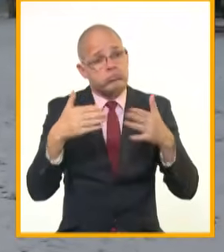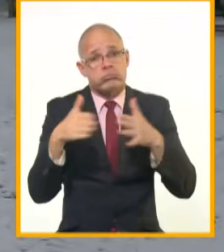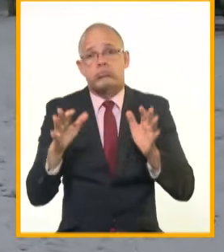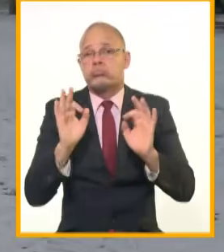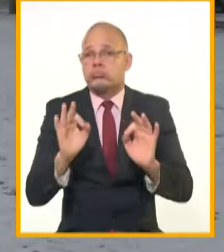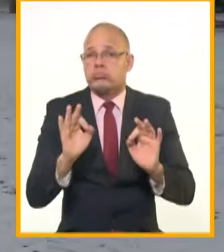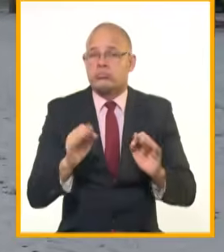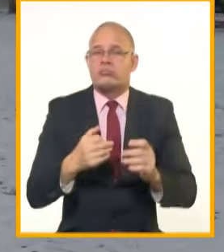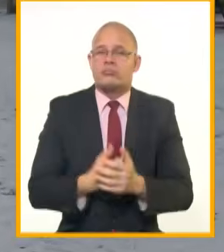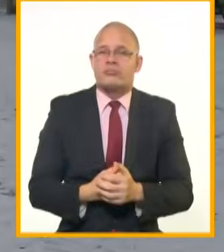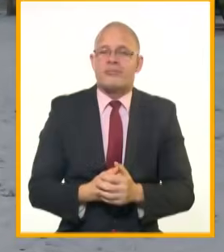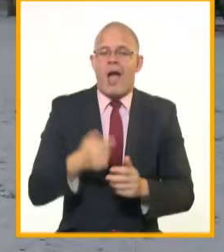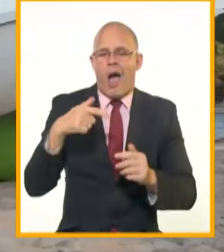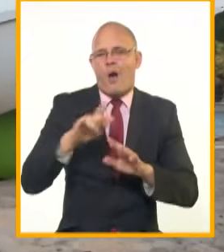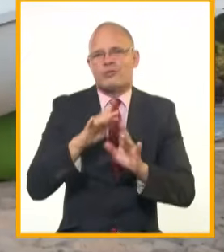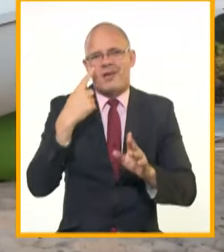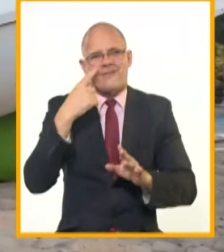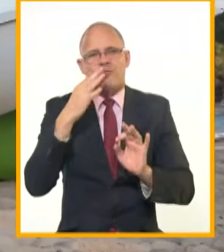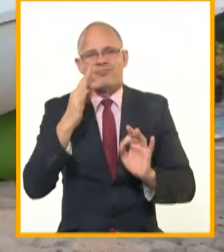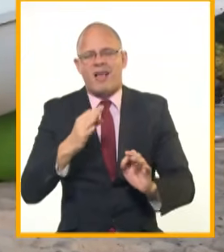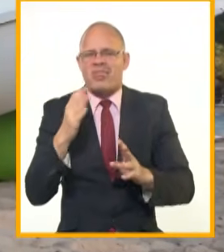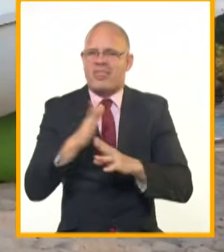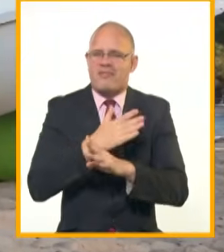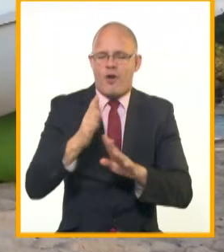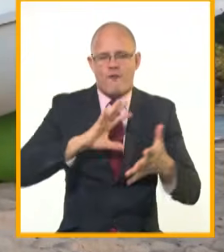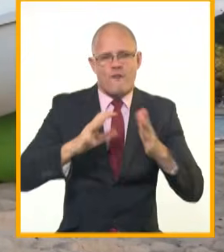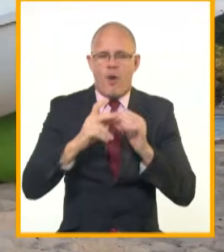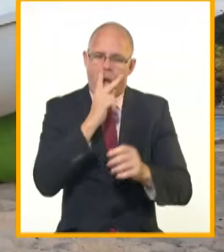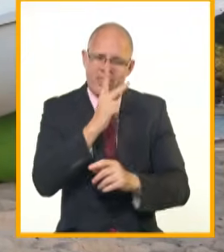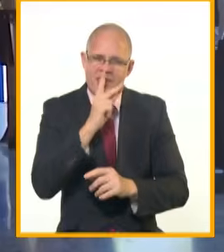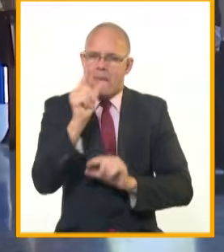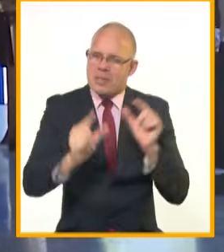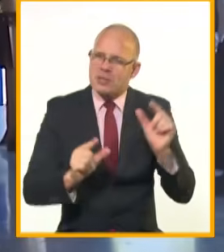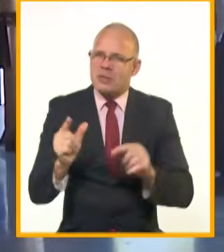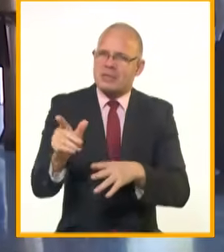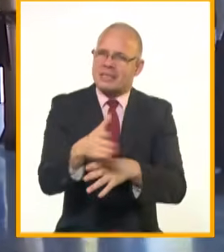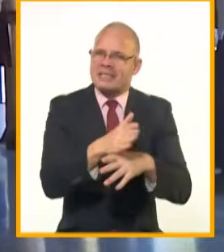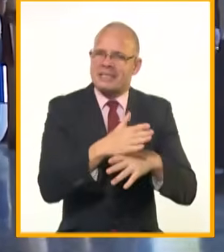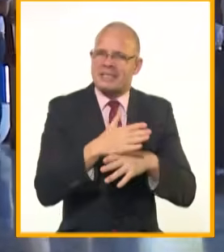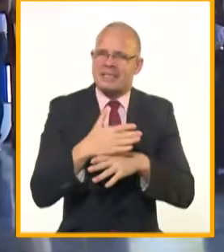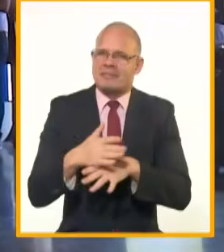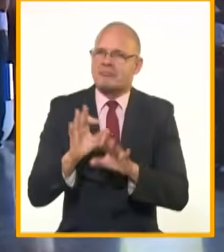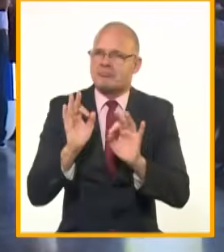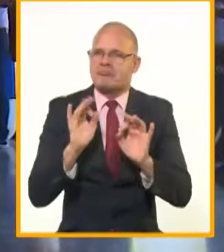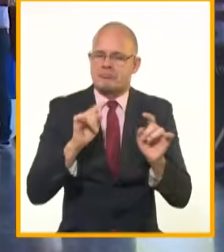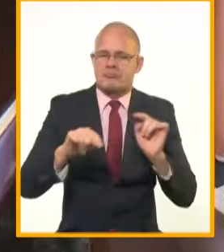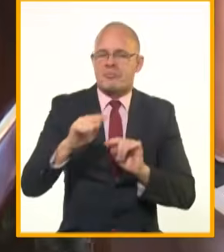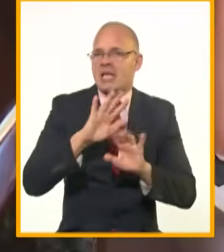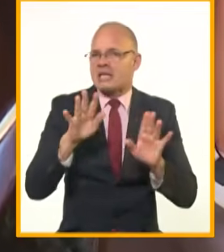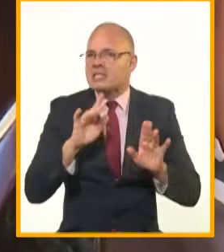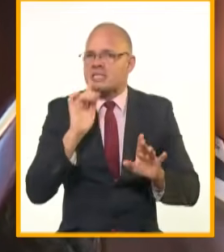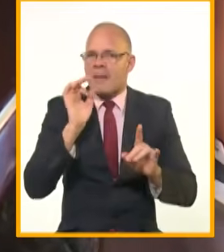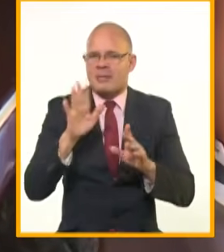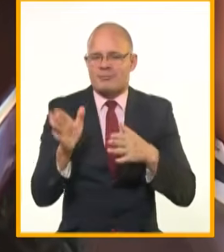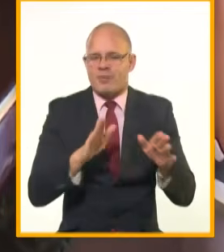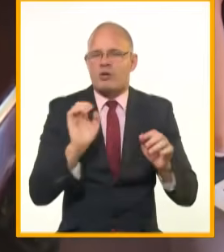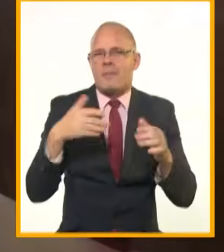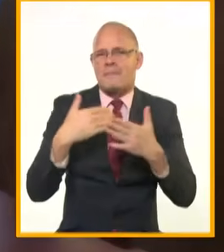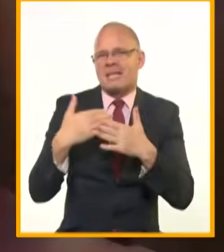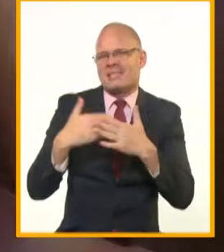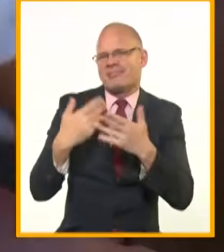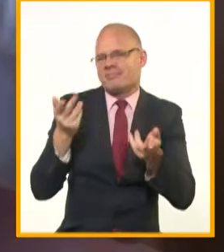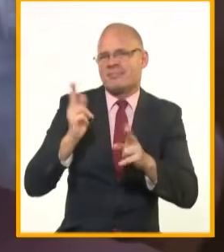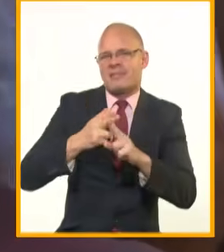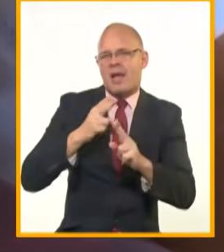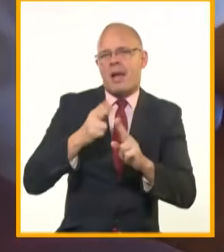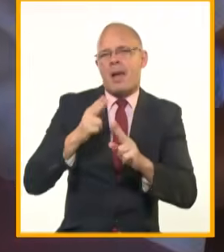Esto permite ofrecer una experiencia diferenciada a sus visitantes. Dentro del territorio, la sucursal Palmares es la más joven del